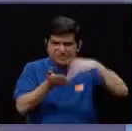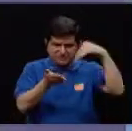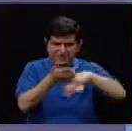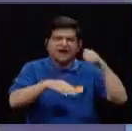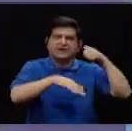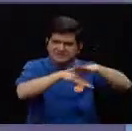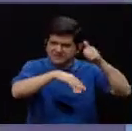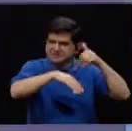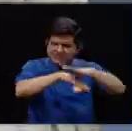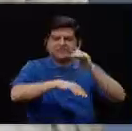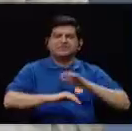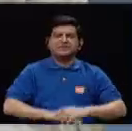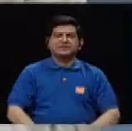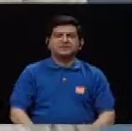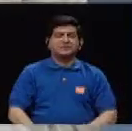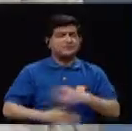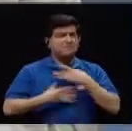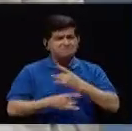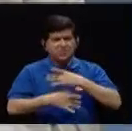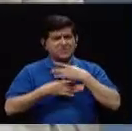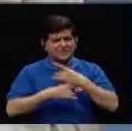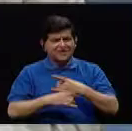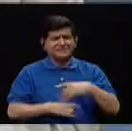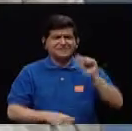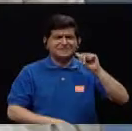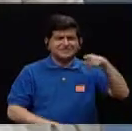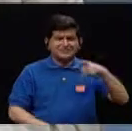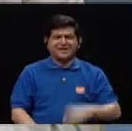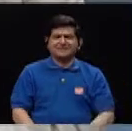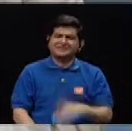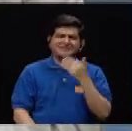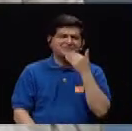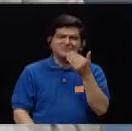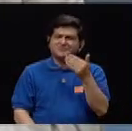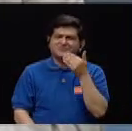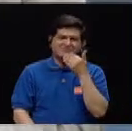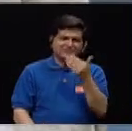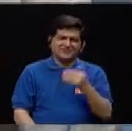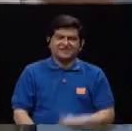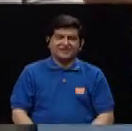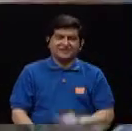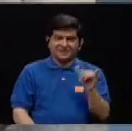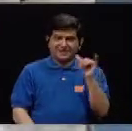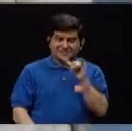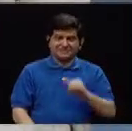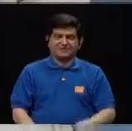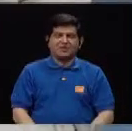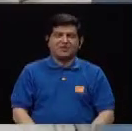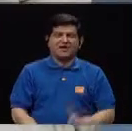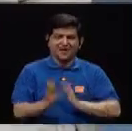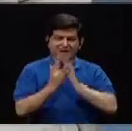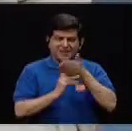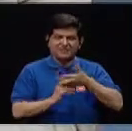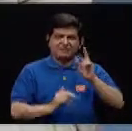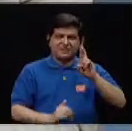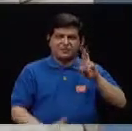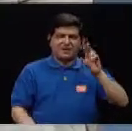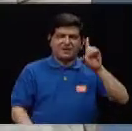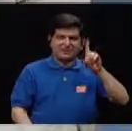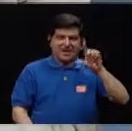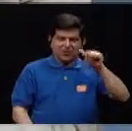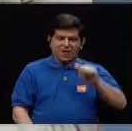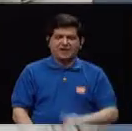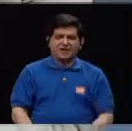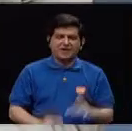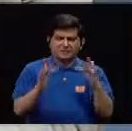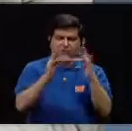se la hago llegar. Pues qué interesante, Alejandra, cómo te agradecemos, y también a través de Rubén Darío, quien, sí, nos